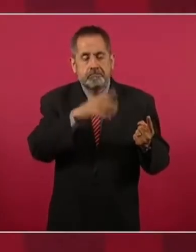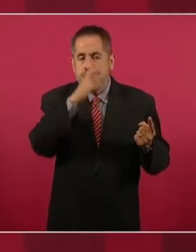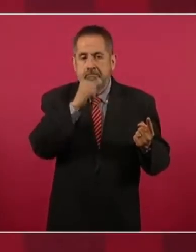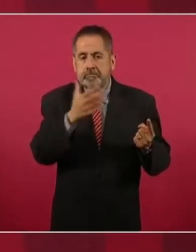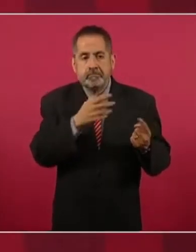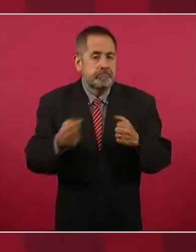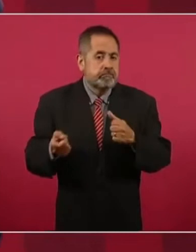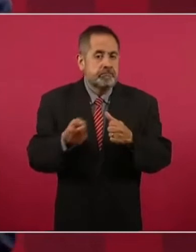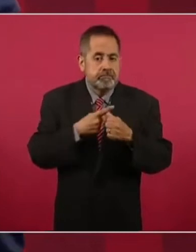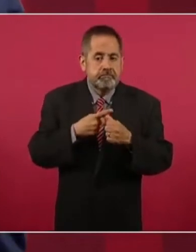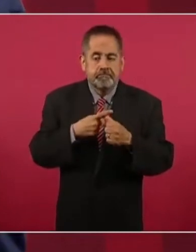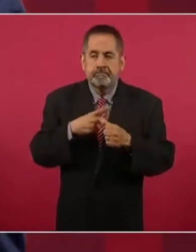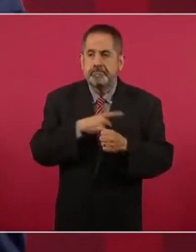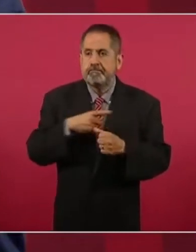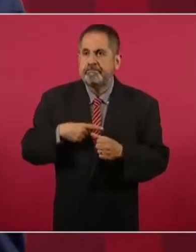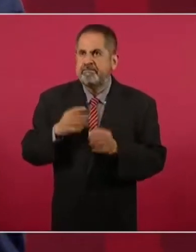si no